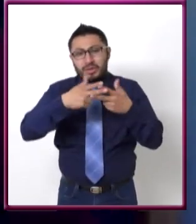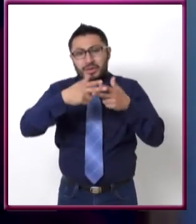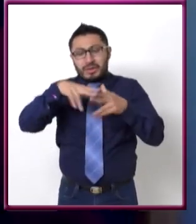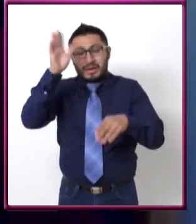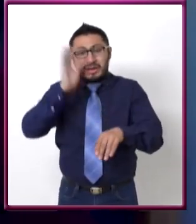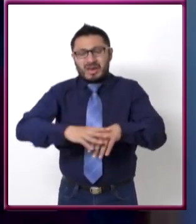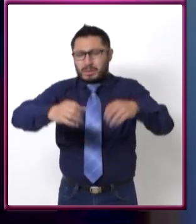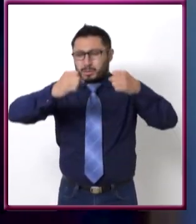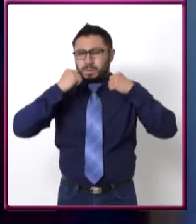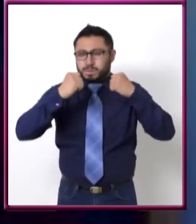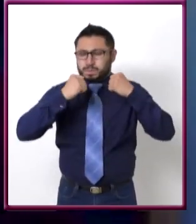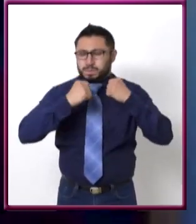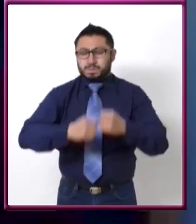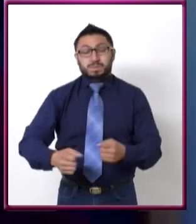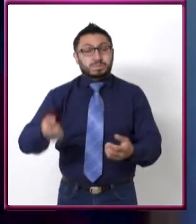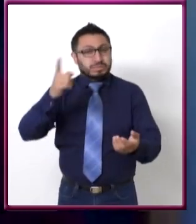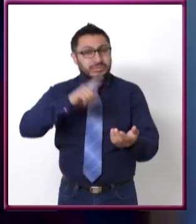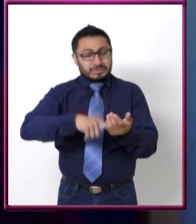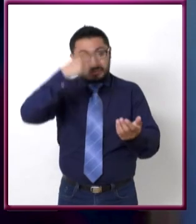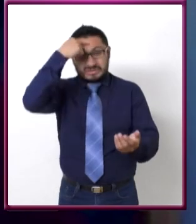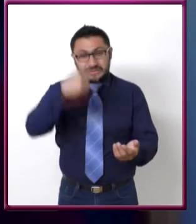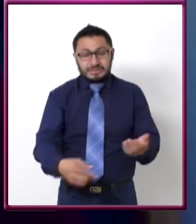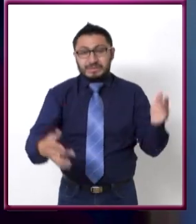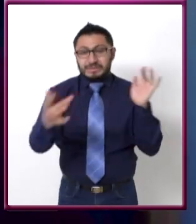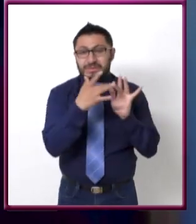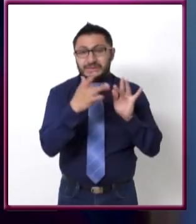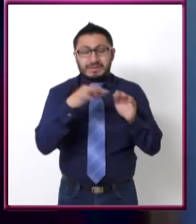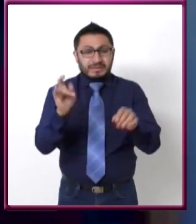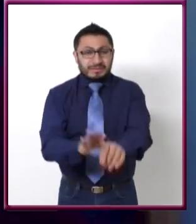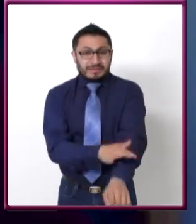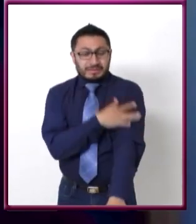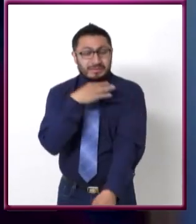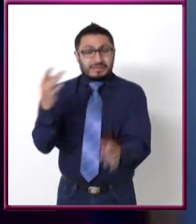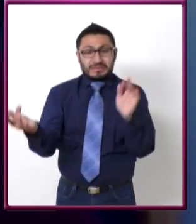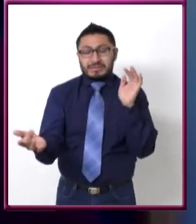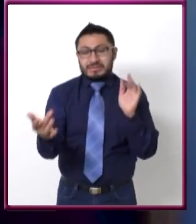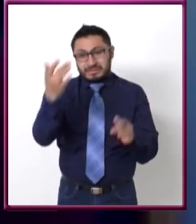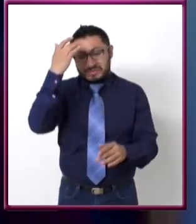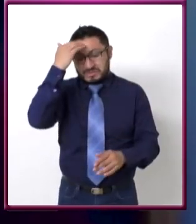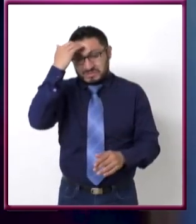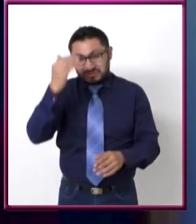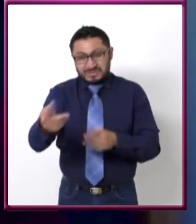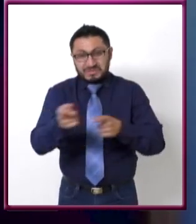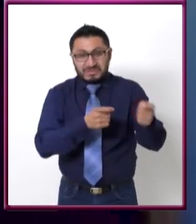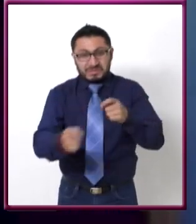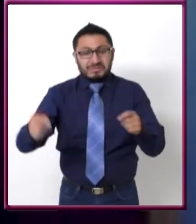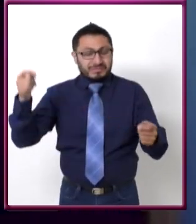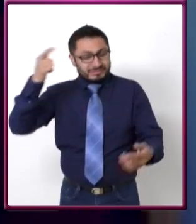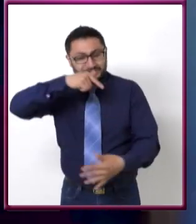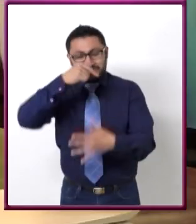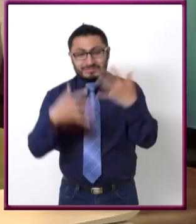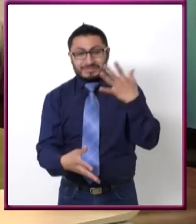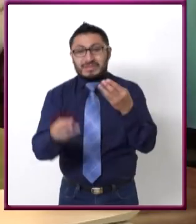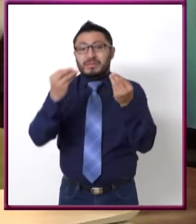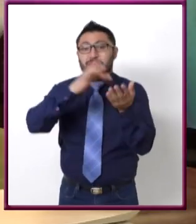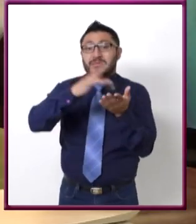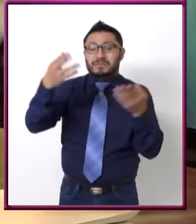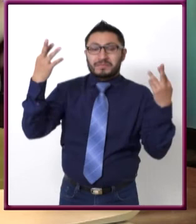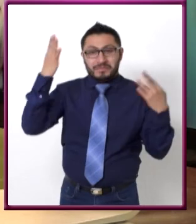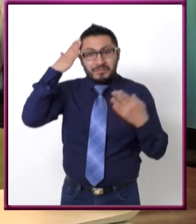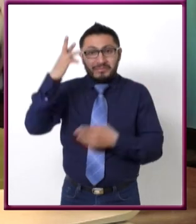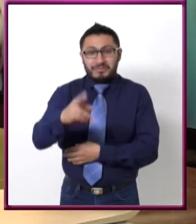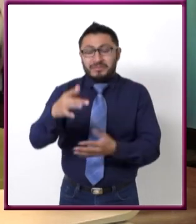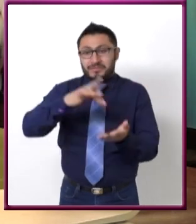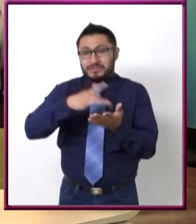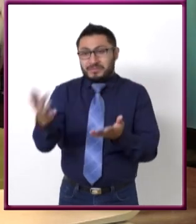las herramientas más potentes que hay para conectarse con las emociones, conocerlas, manejarlas, etcétera. Muchas